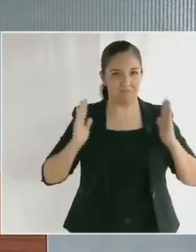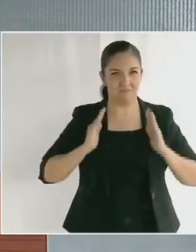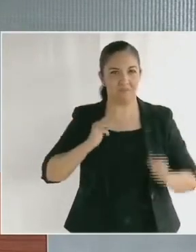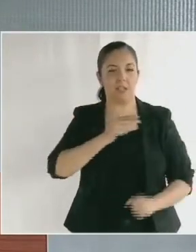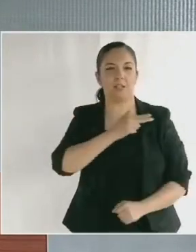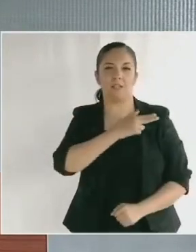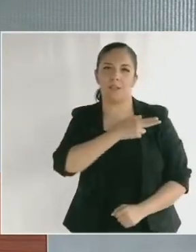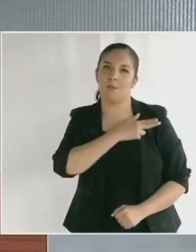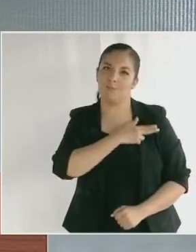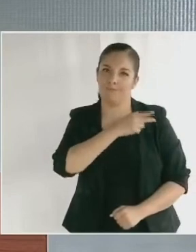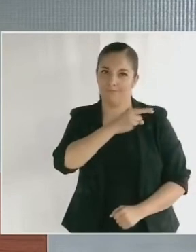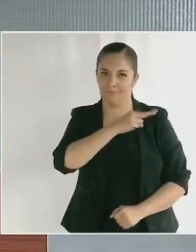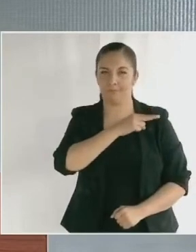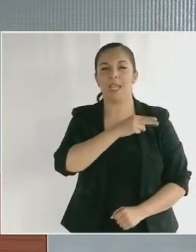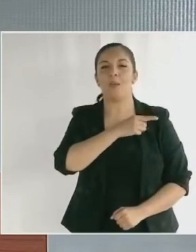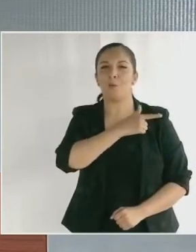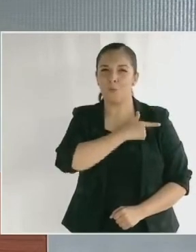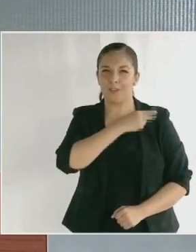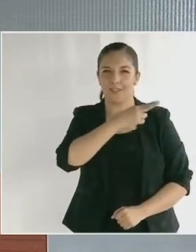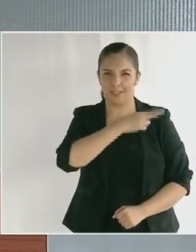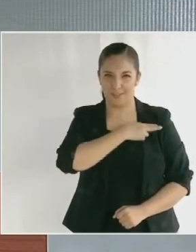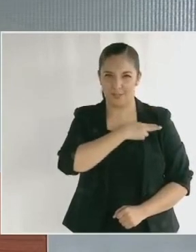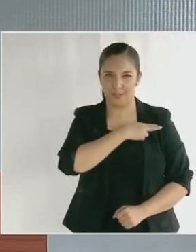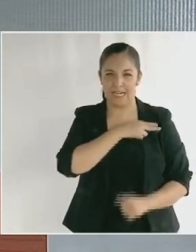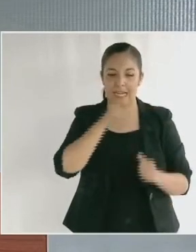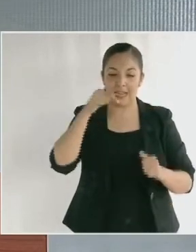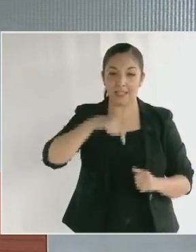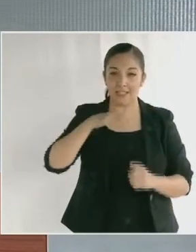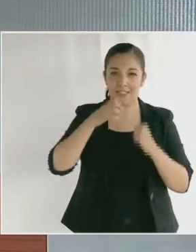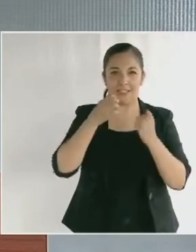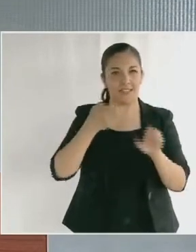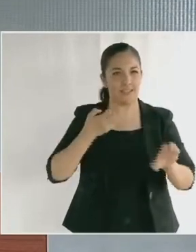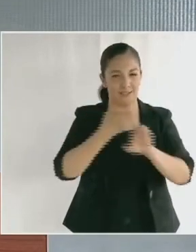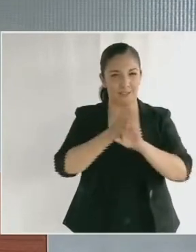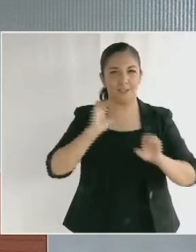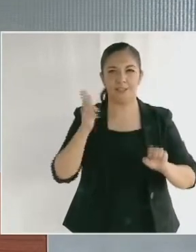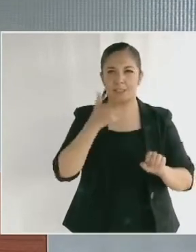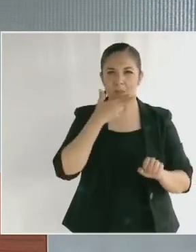cuya presencia en Chihuahua es una presencia